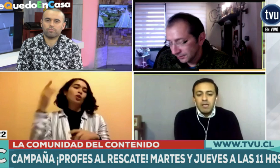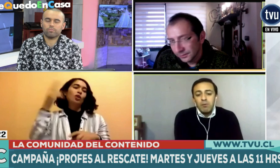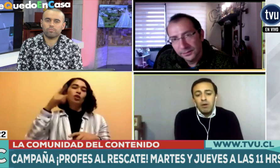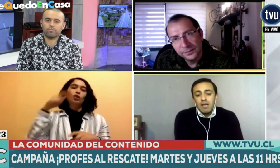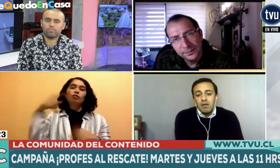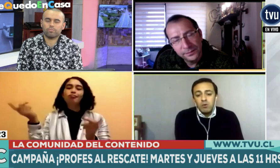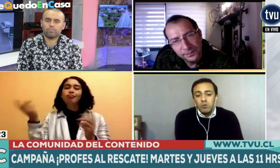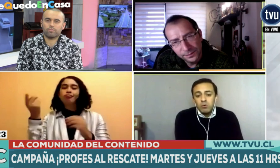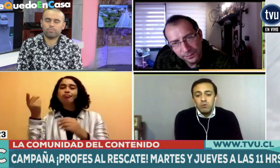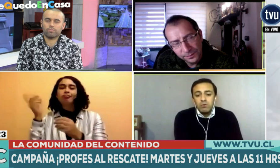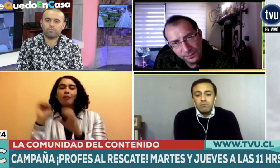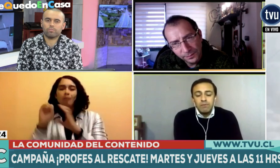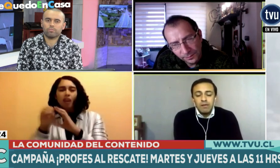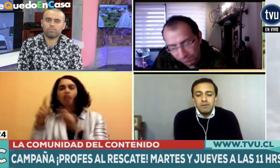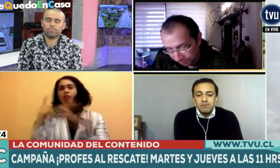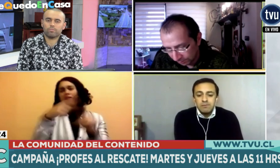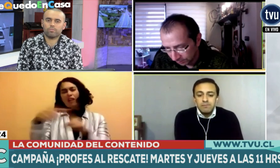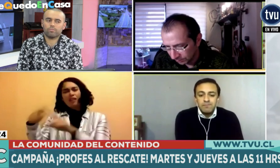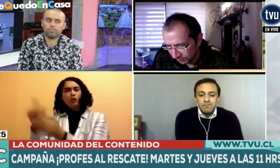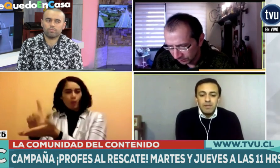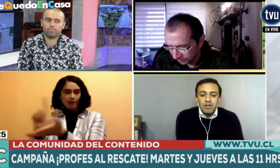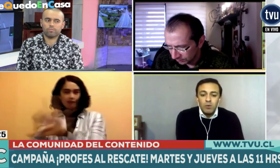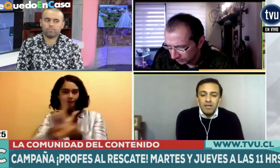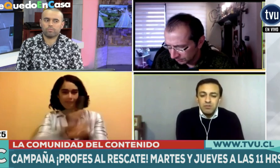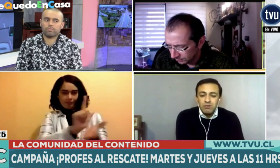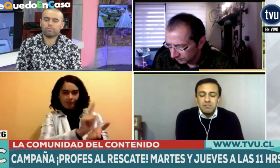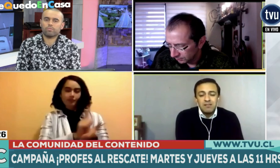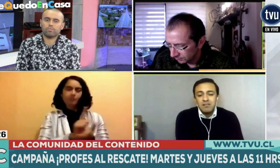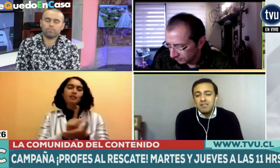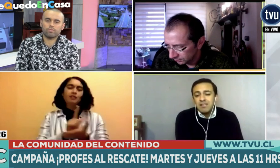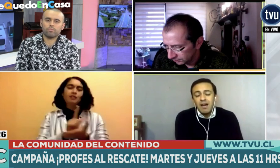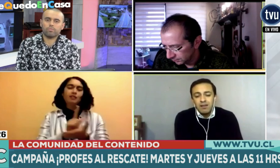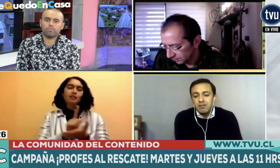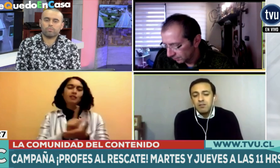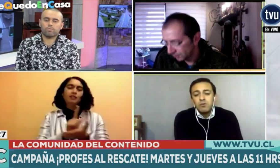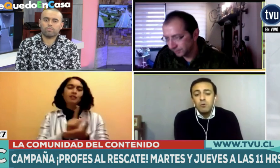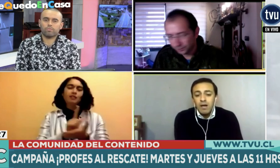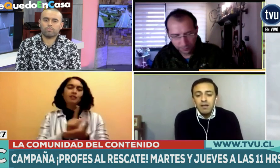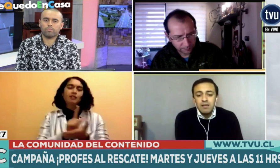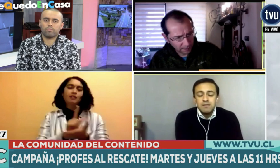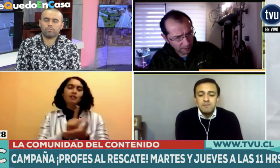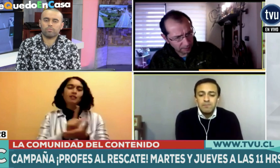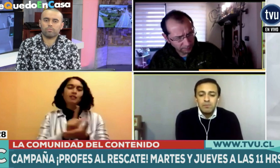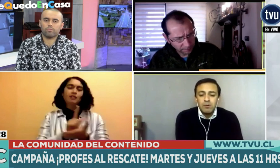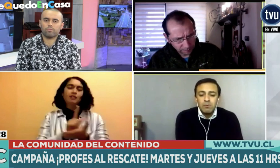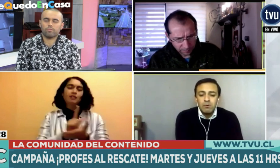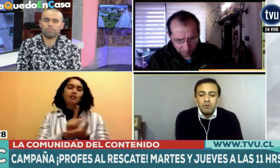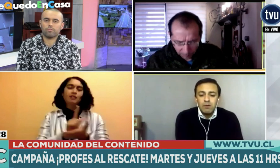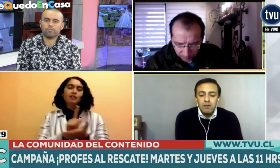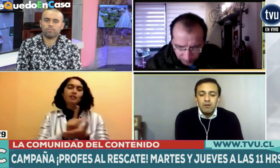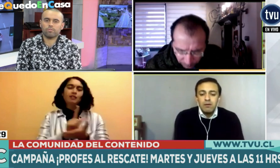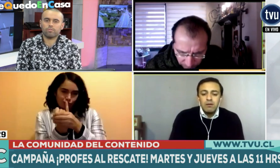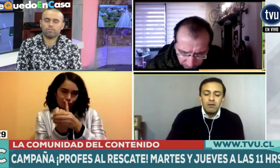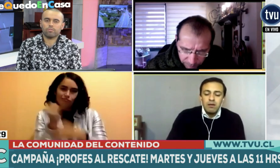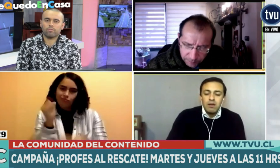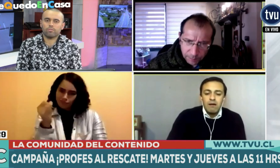Por ejemplo, en la salud, en educación, o en distintas áreas, en distintos lugares, podemos